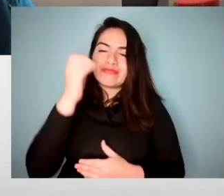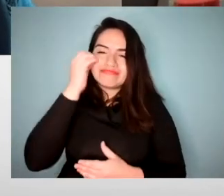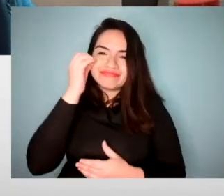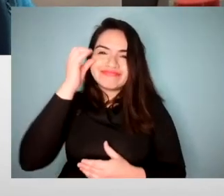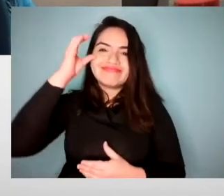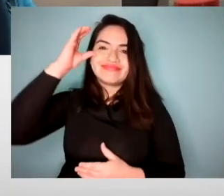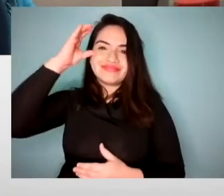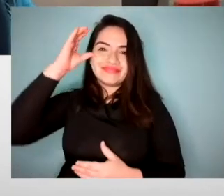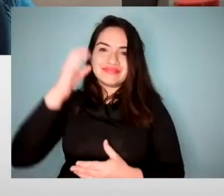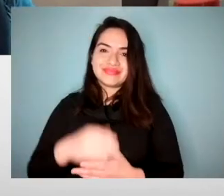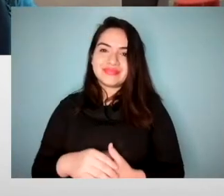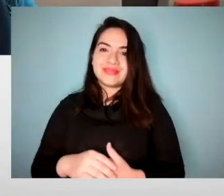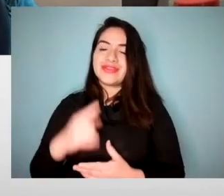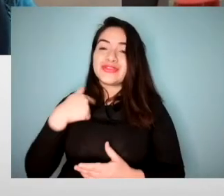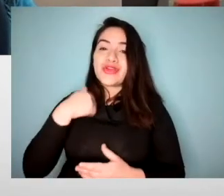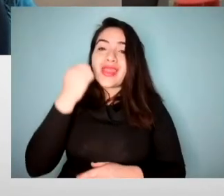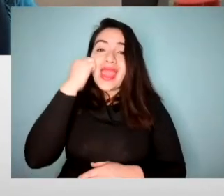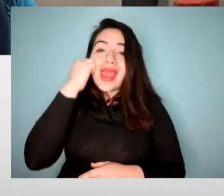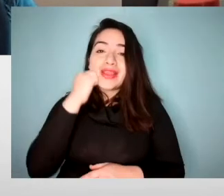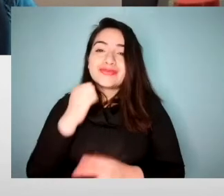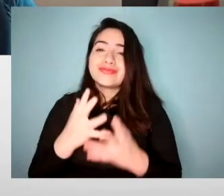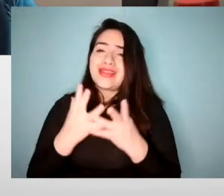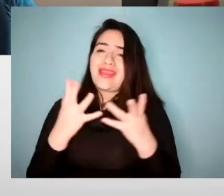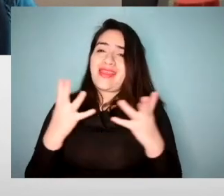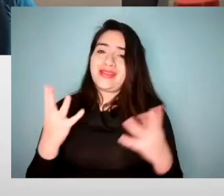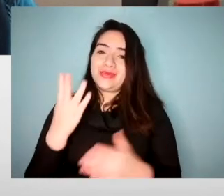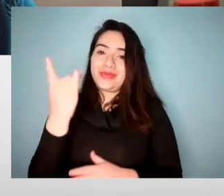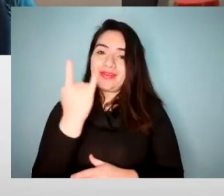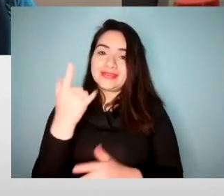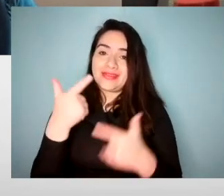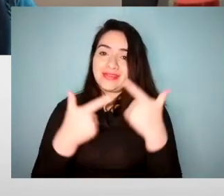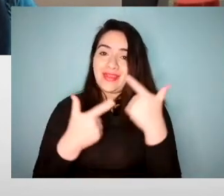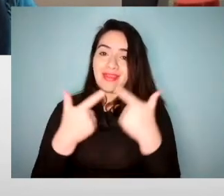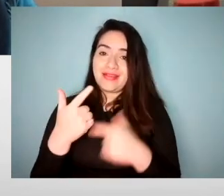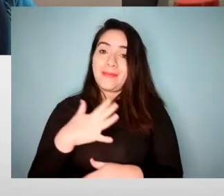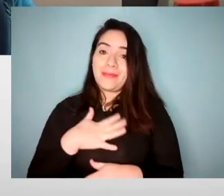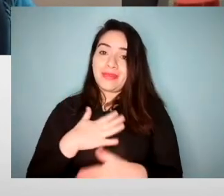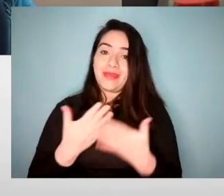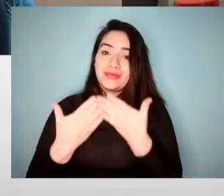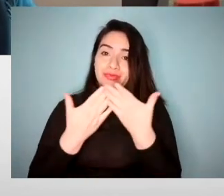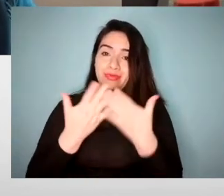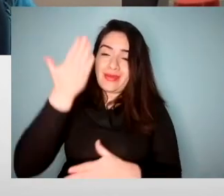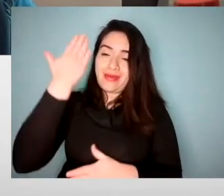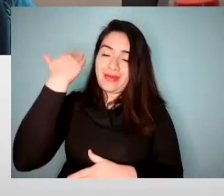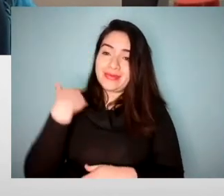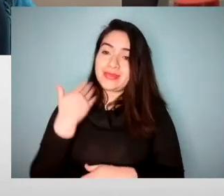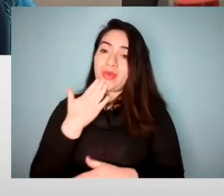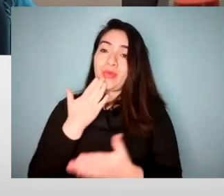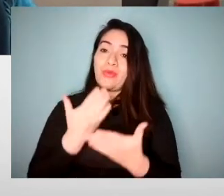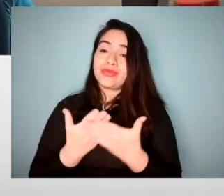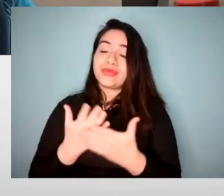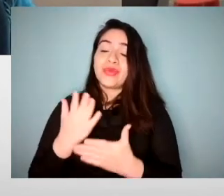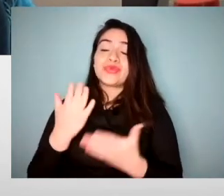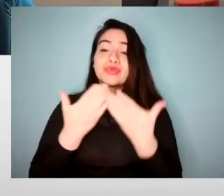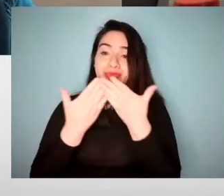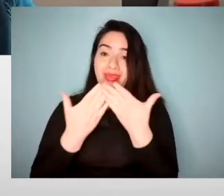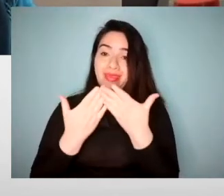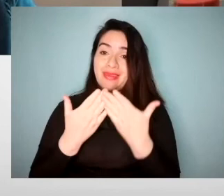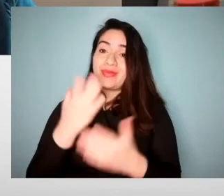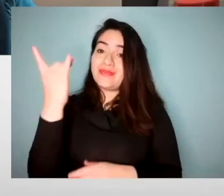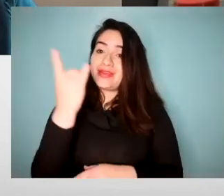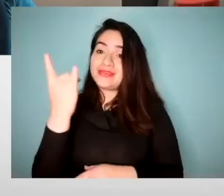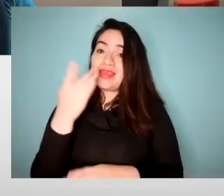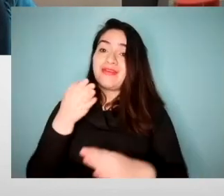le tengo un cariño enorme a la Universidad de Talca, en mi casa de estudio, y cuando era una alumna de pregrado y quizás paseaba por los